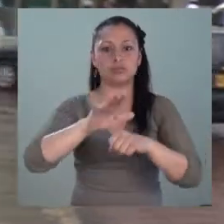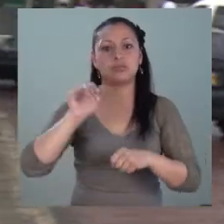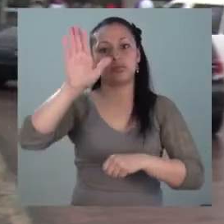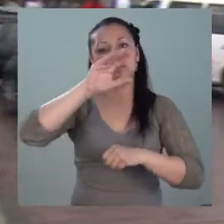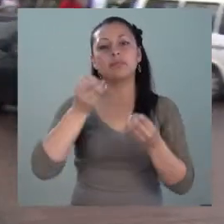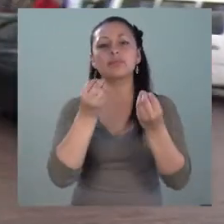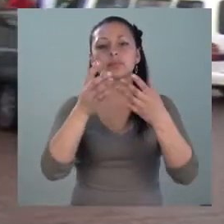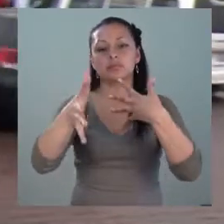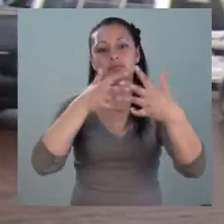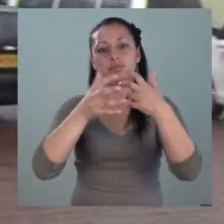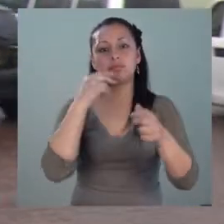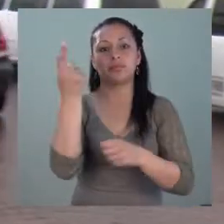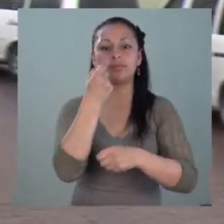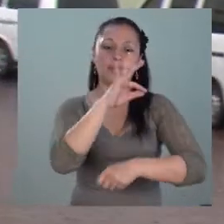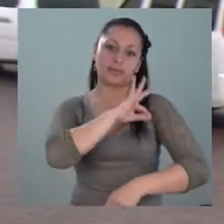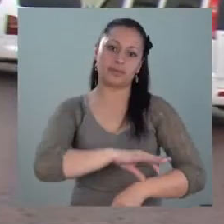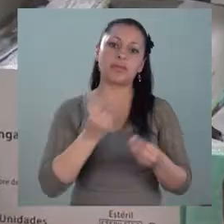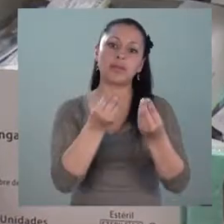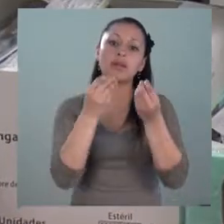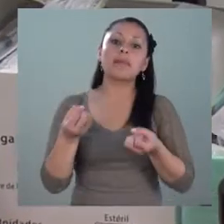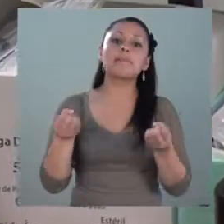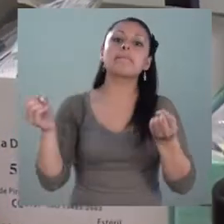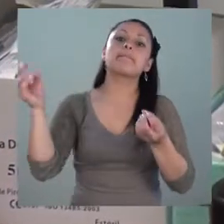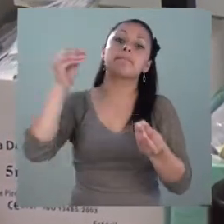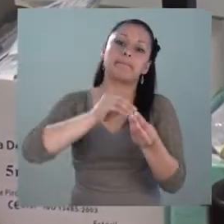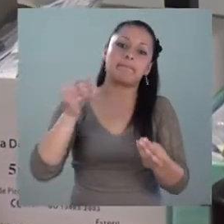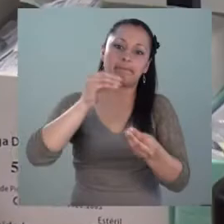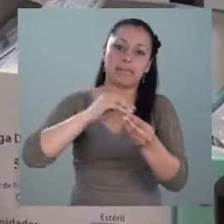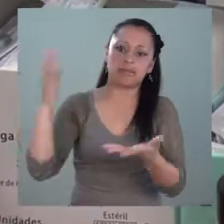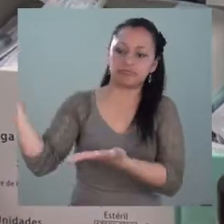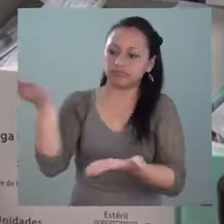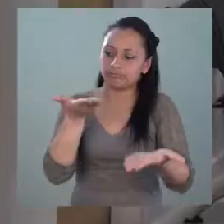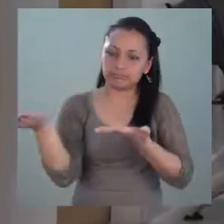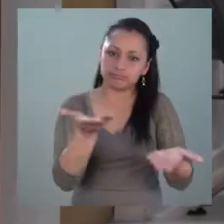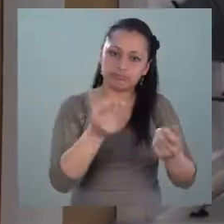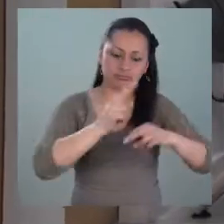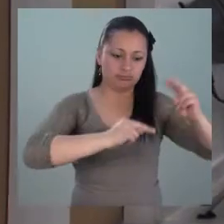departamento provenientes del Sistema General de Regalías para adquisición